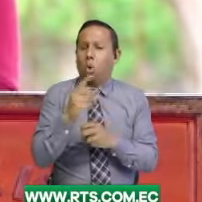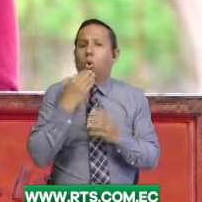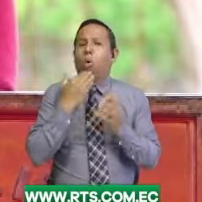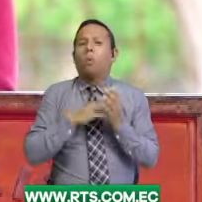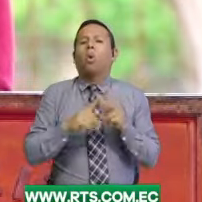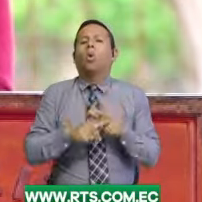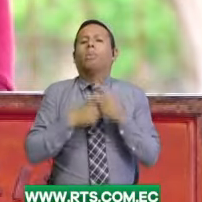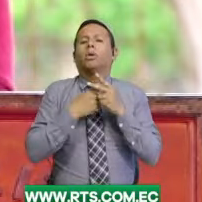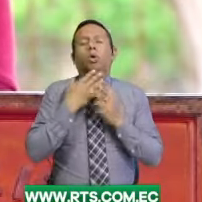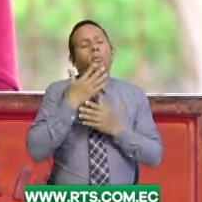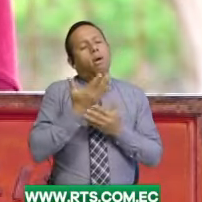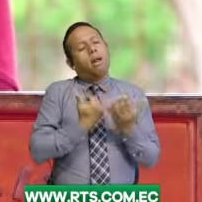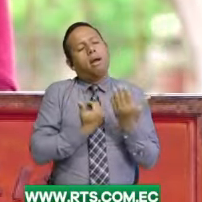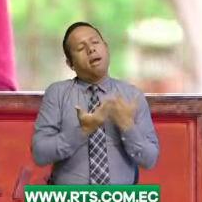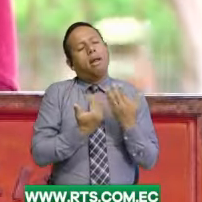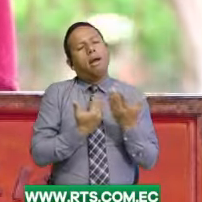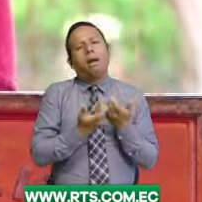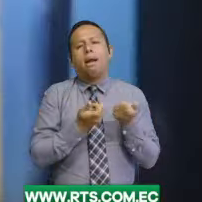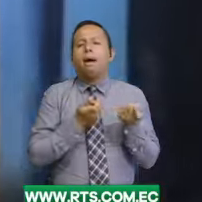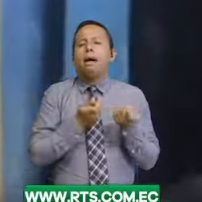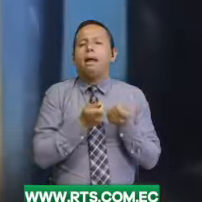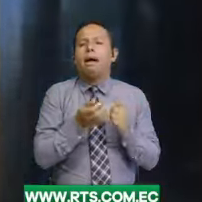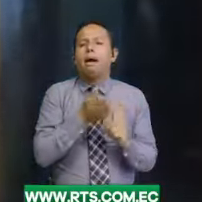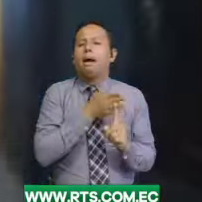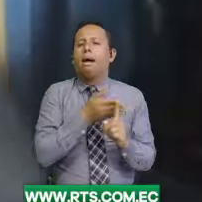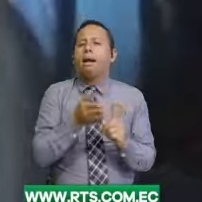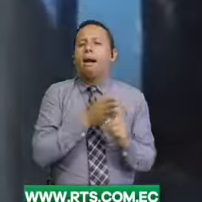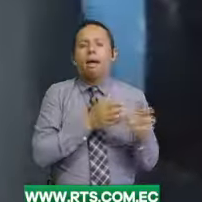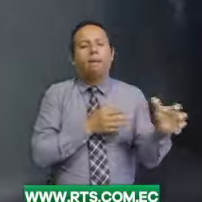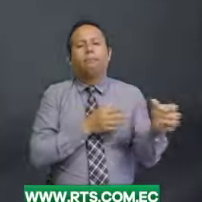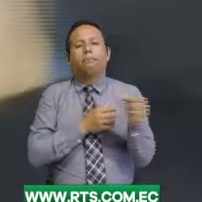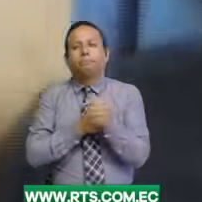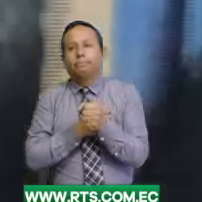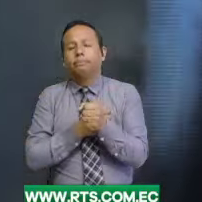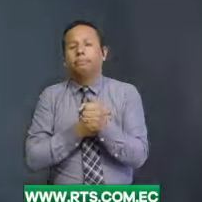víctima. ¿Por qué? Porque son manipulados y engañados.